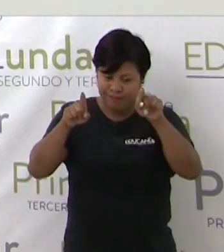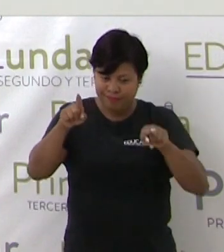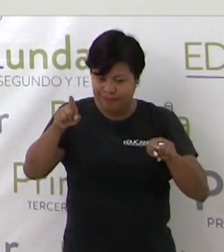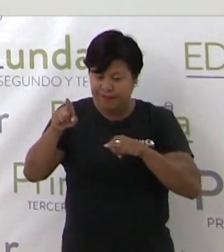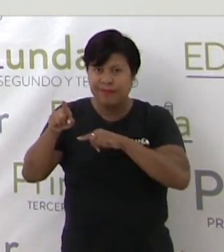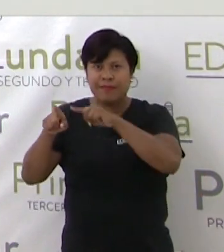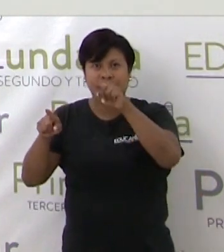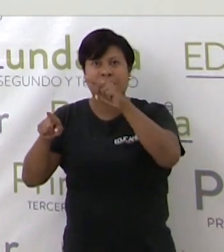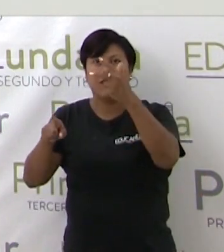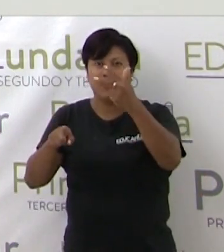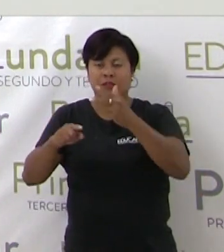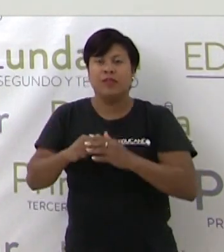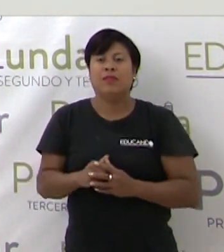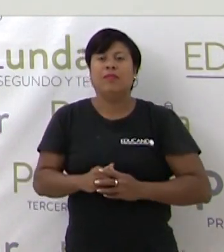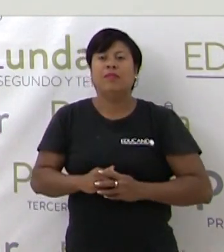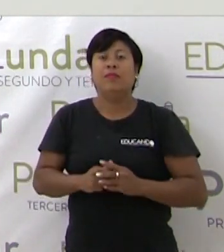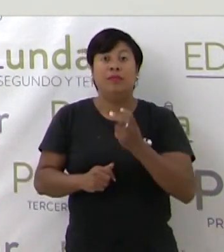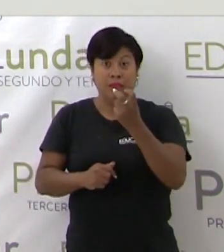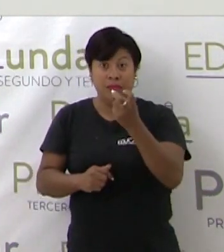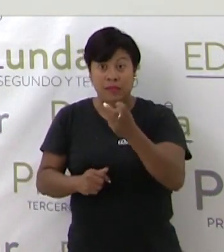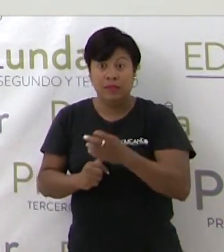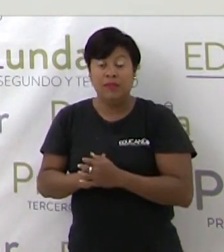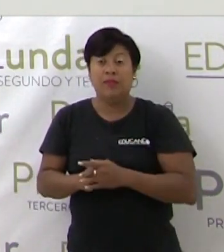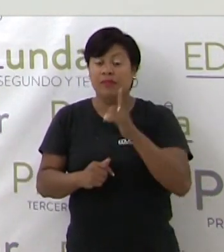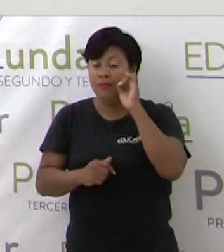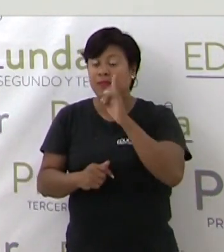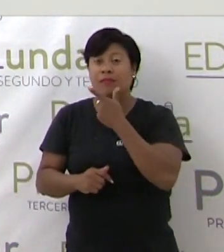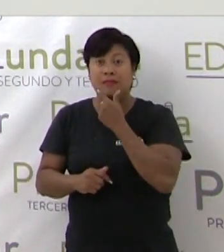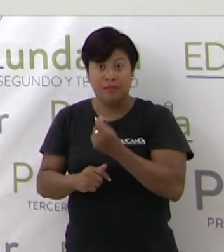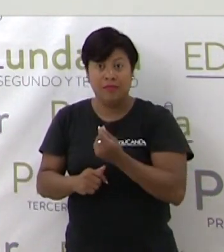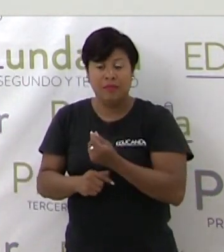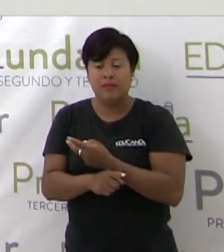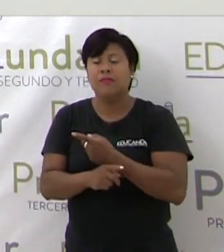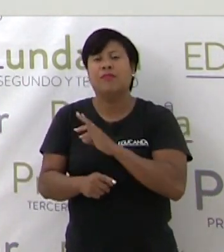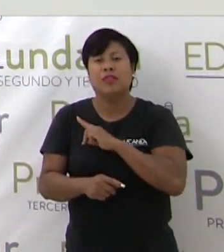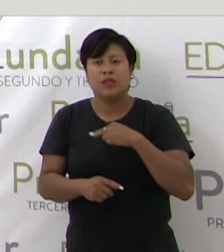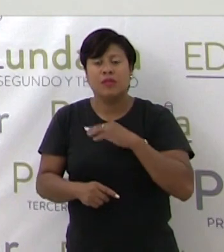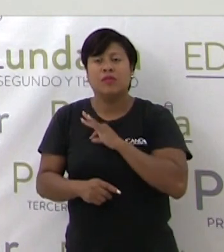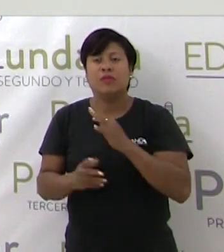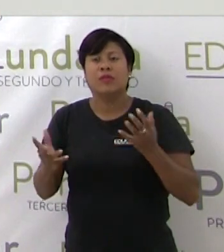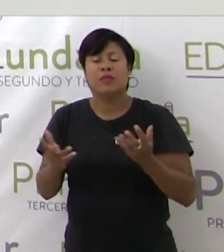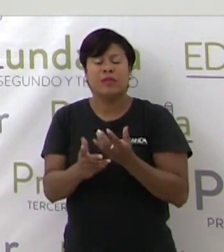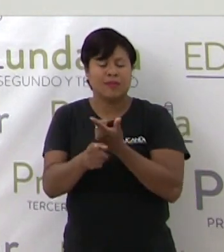ángulos, 8 vértices, y de esa manera, niñas y niños, podemos estar trazando